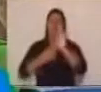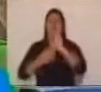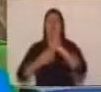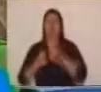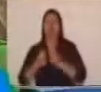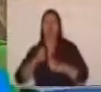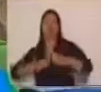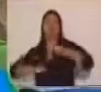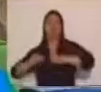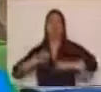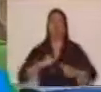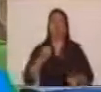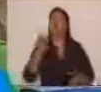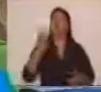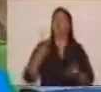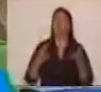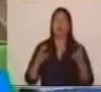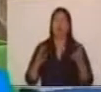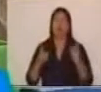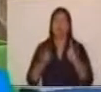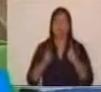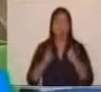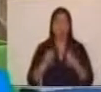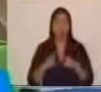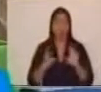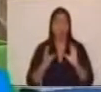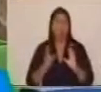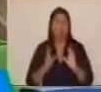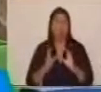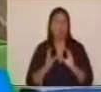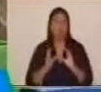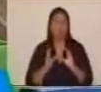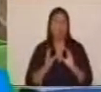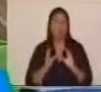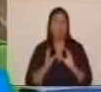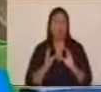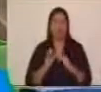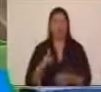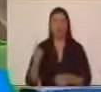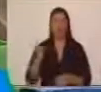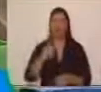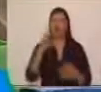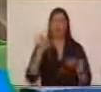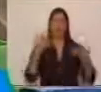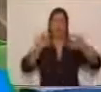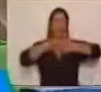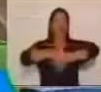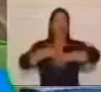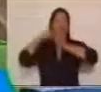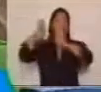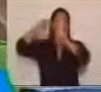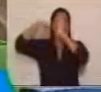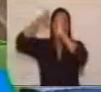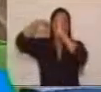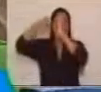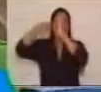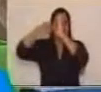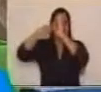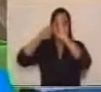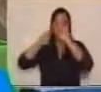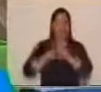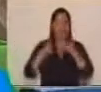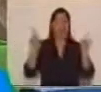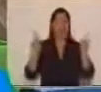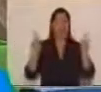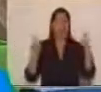observar. Cuidado, quiero hacer un paréntesis ahí. No lo van a confundir con el cine. El cine es una cosa y el teatro es